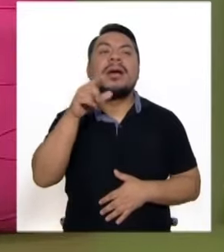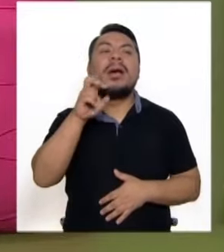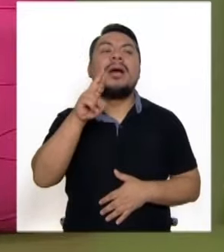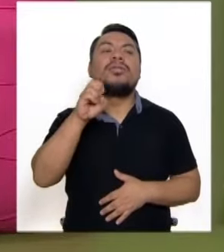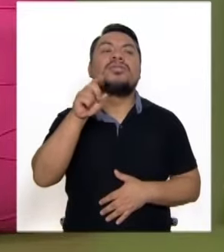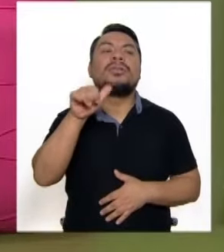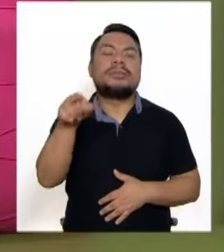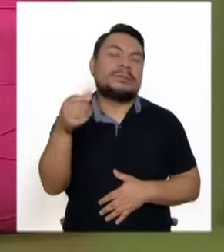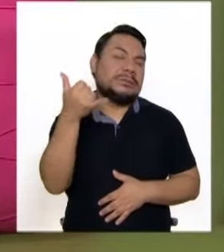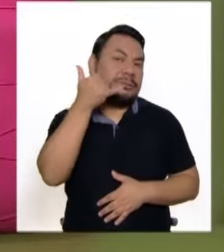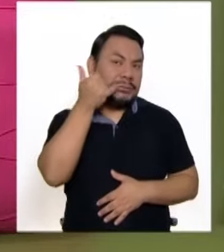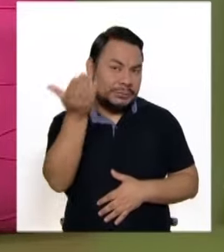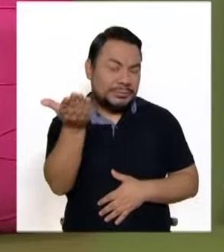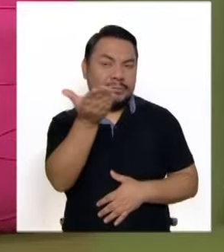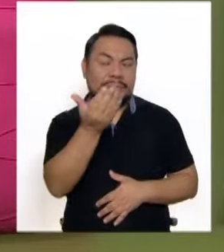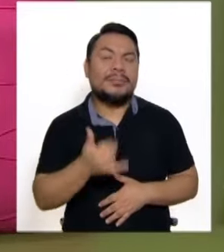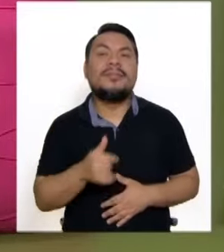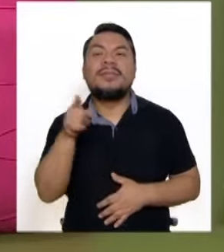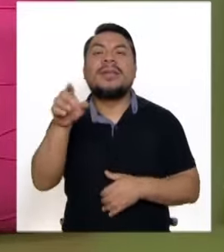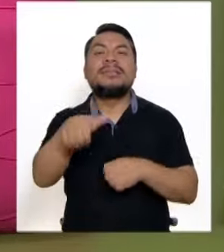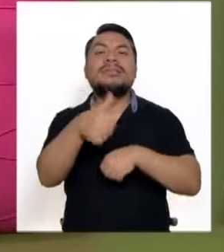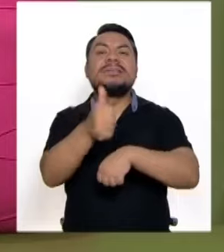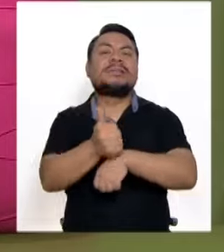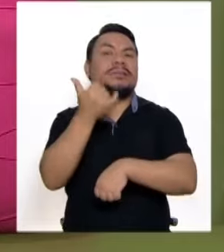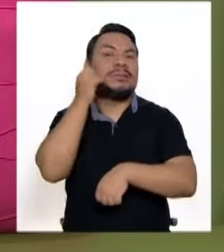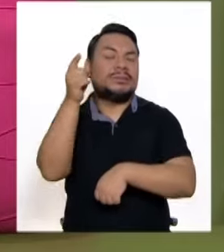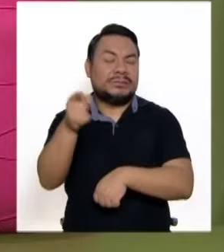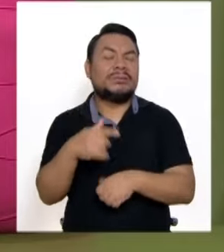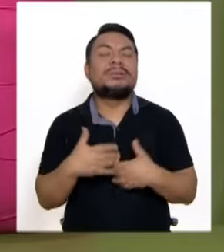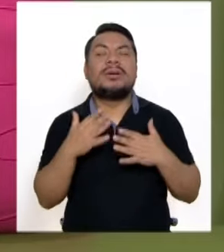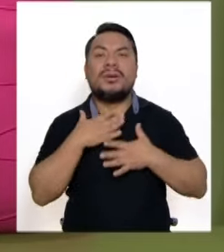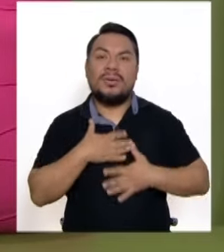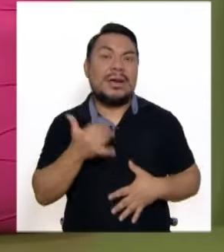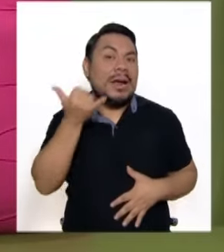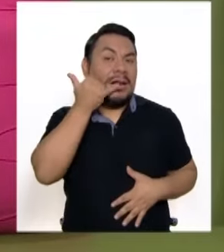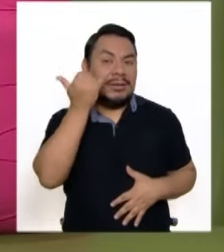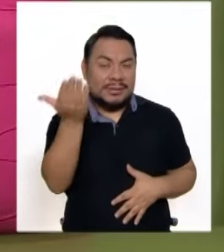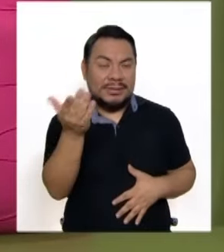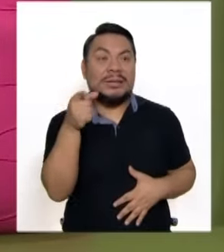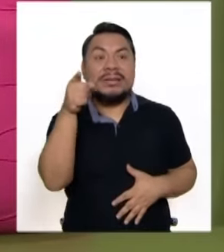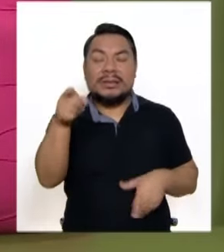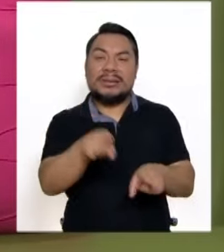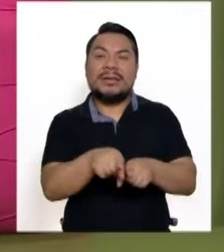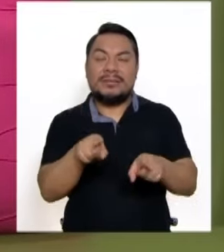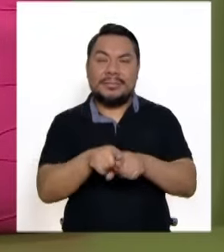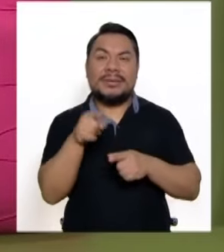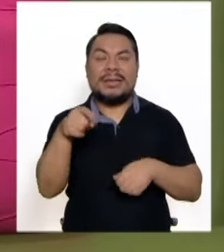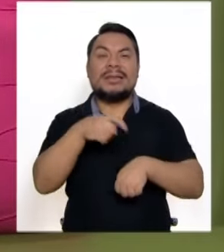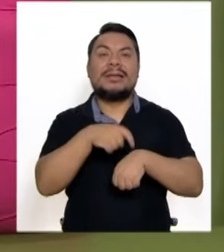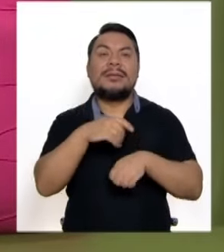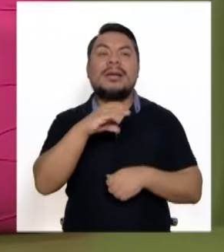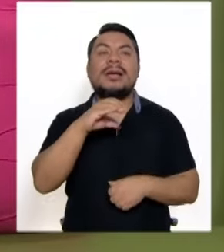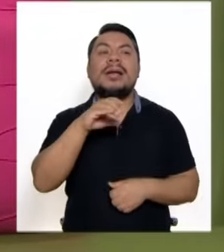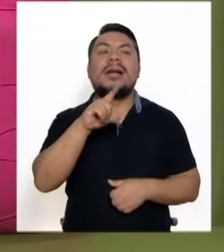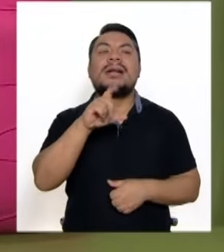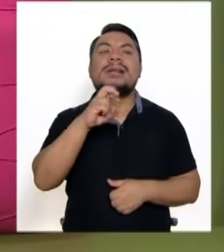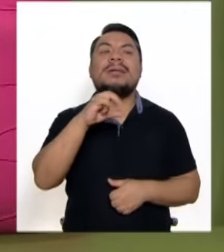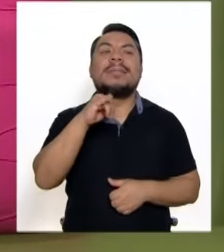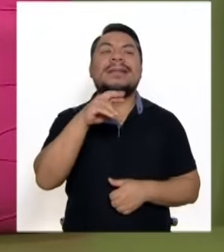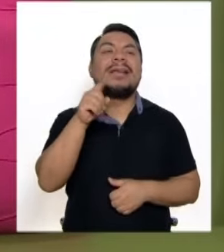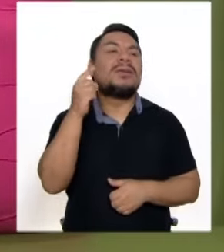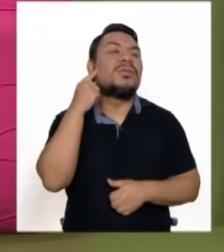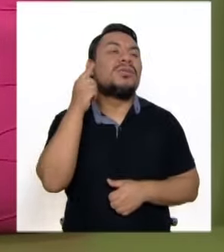le dije que llamara. Rosa de Santanita, Rosita, felizmente te acordaste de llamar, porque también está en el climaterio. Rosa, ¿cuál es tu